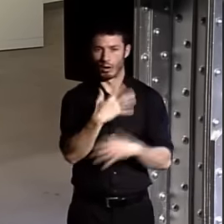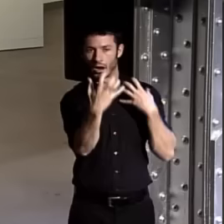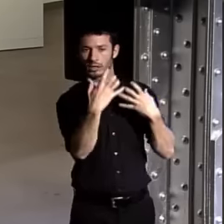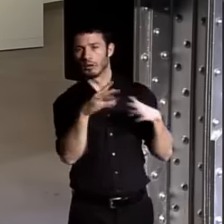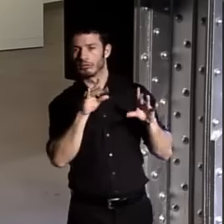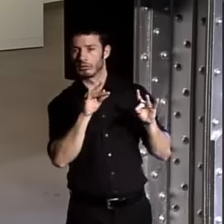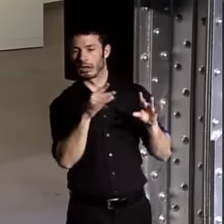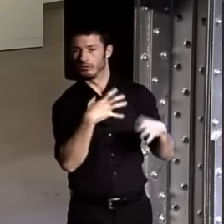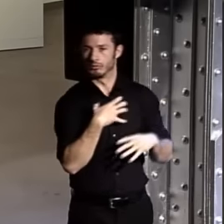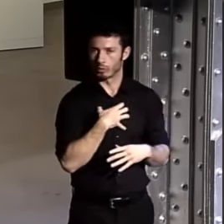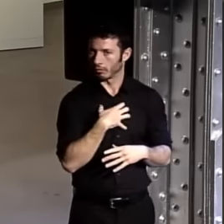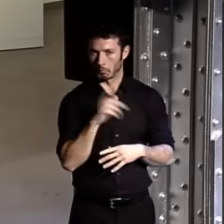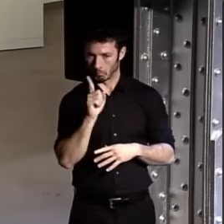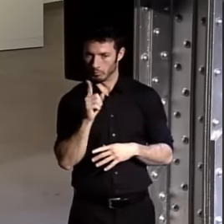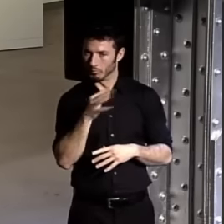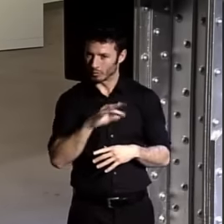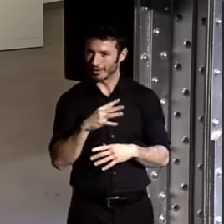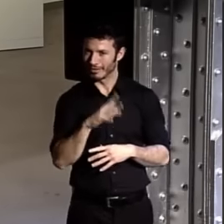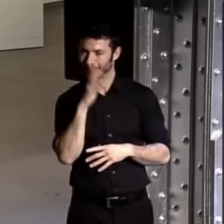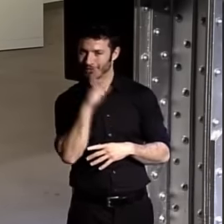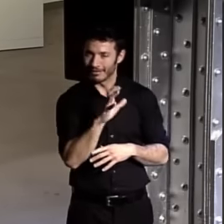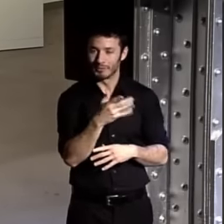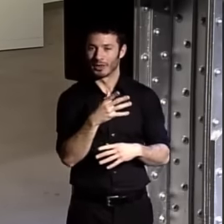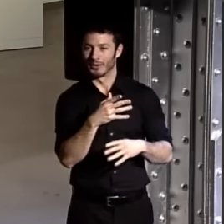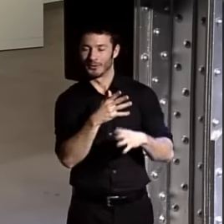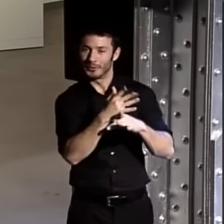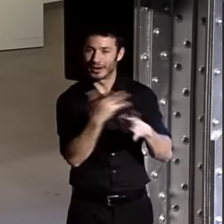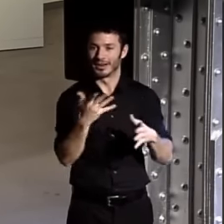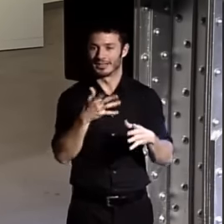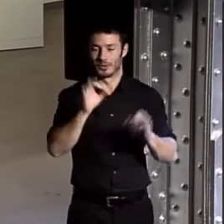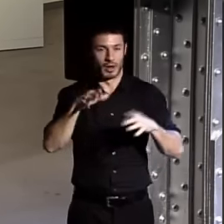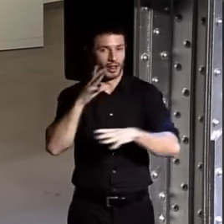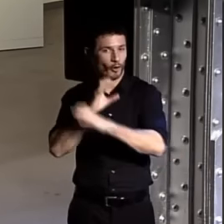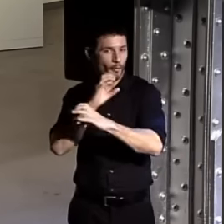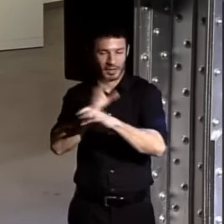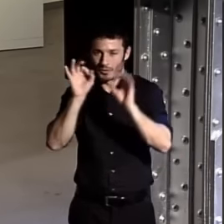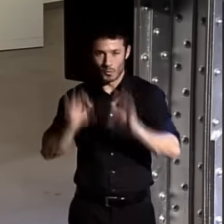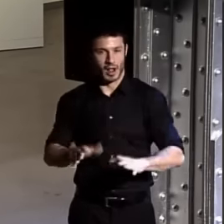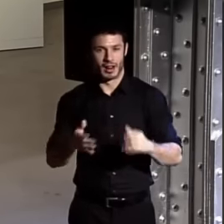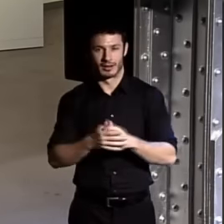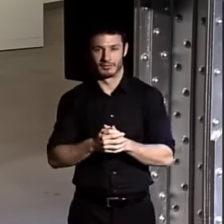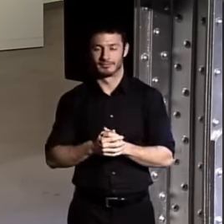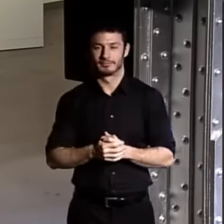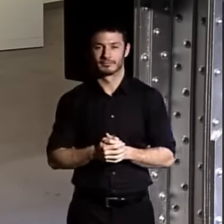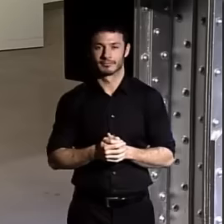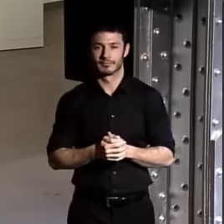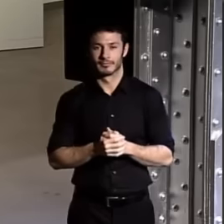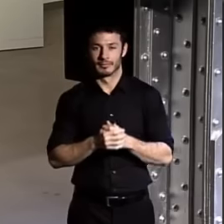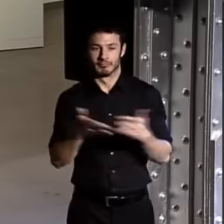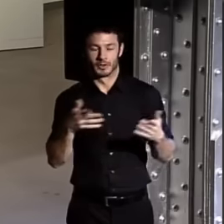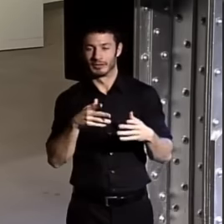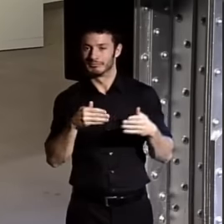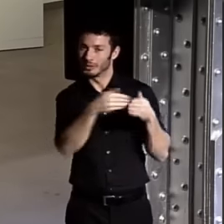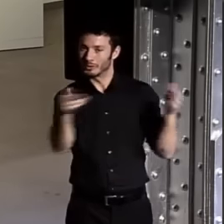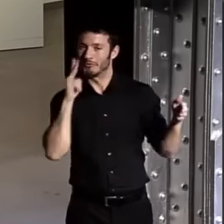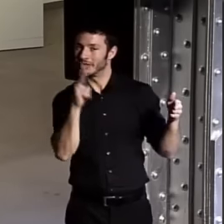Intocable sino poder jugar con ello de la misma forma que con el cómic jugamos con un montón de cosas No yo creo que es es sano y es lo que podemos ver